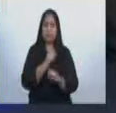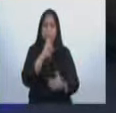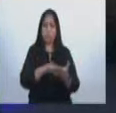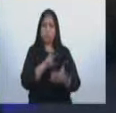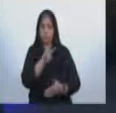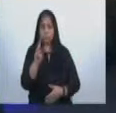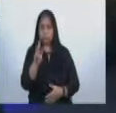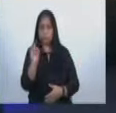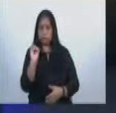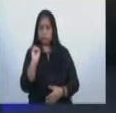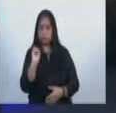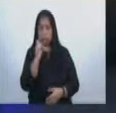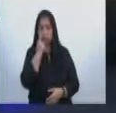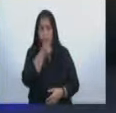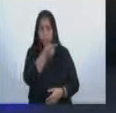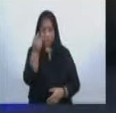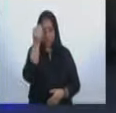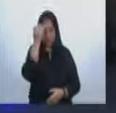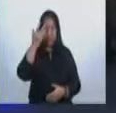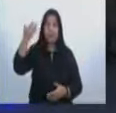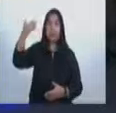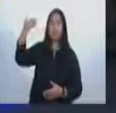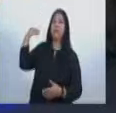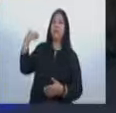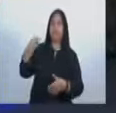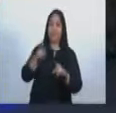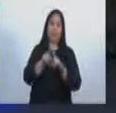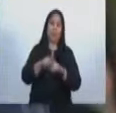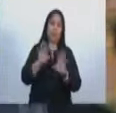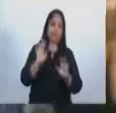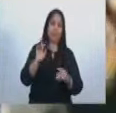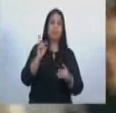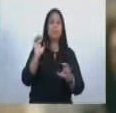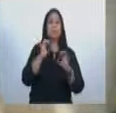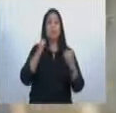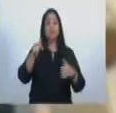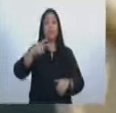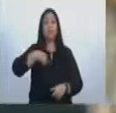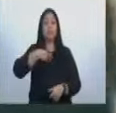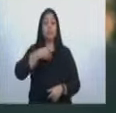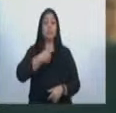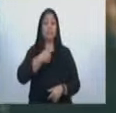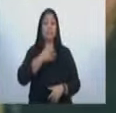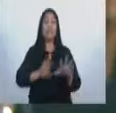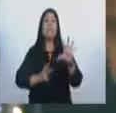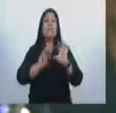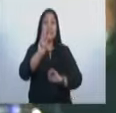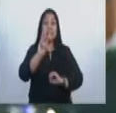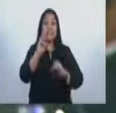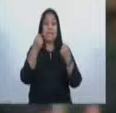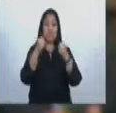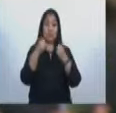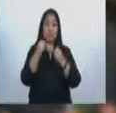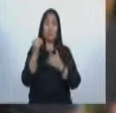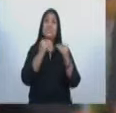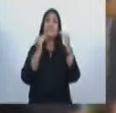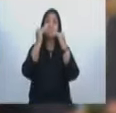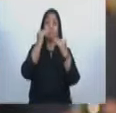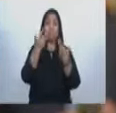2023 y creo que los años anteriores es más o menos similar nosotros llevamos 13 construidos al día de hoy